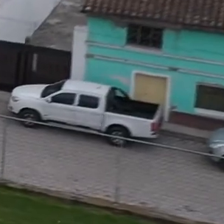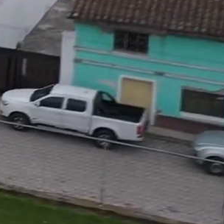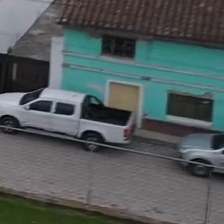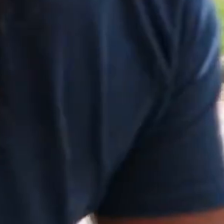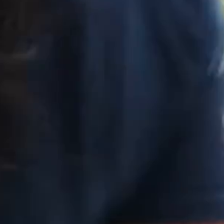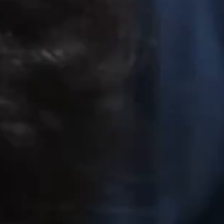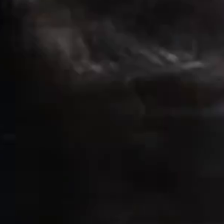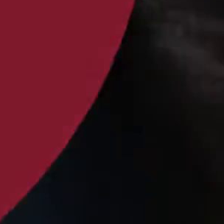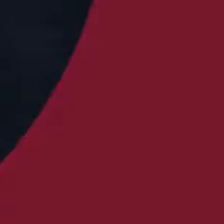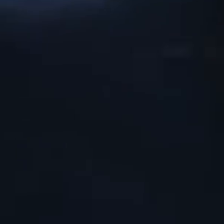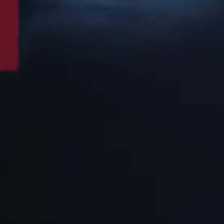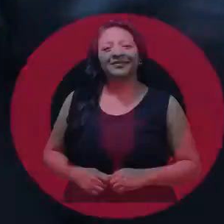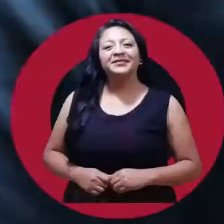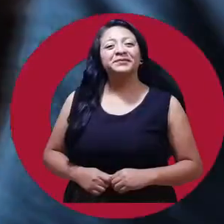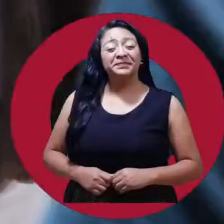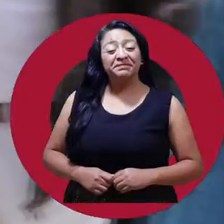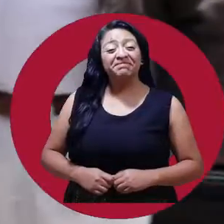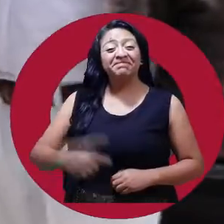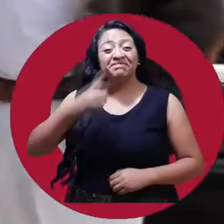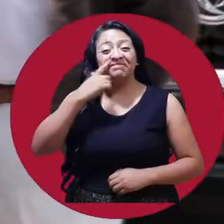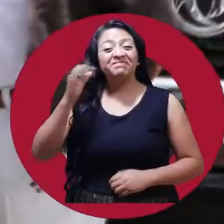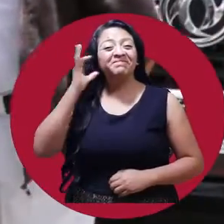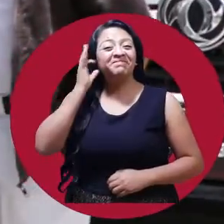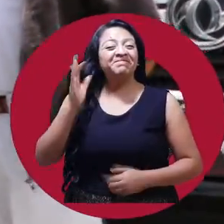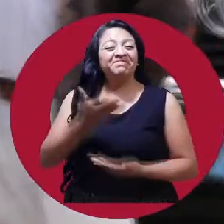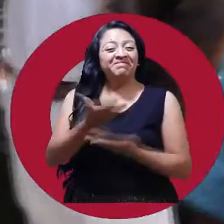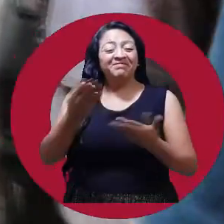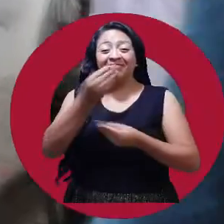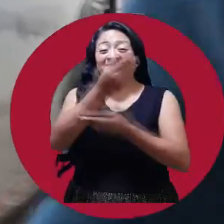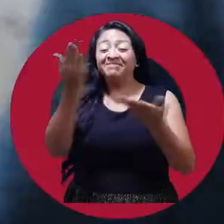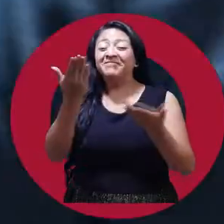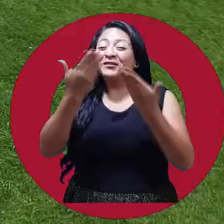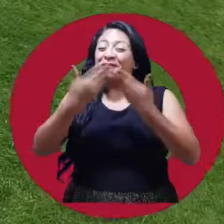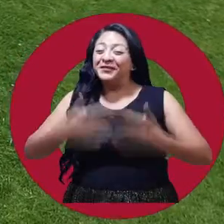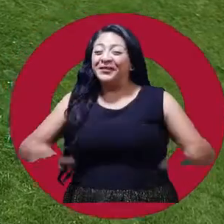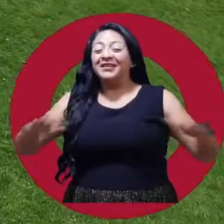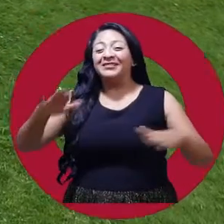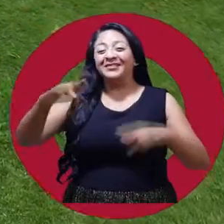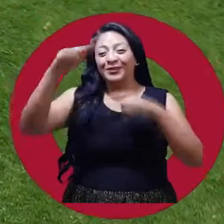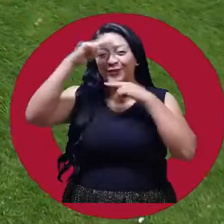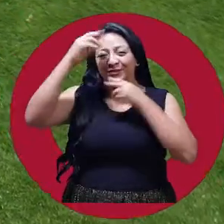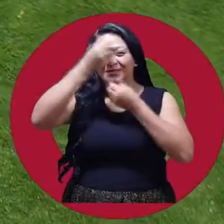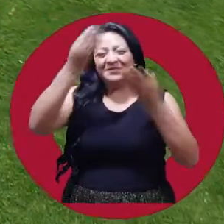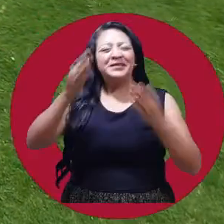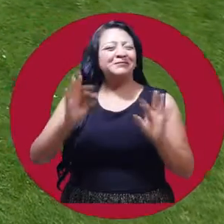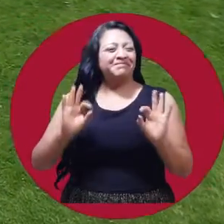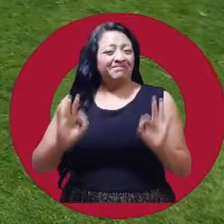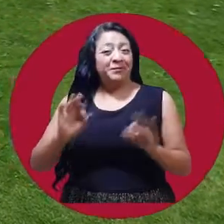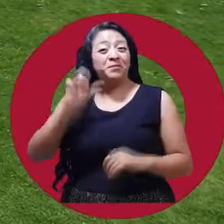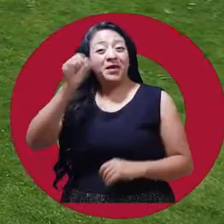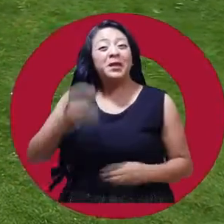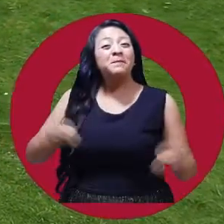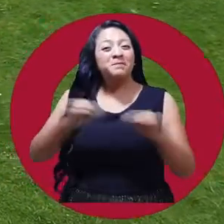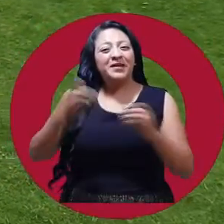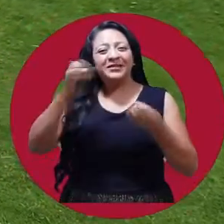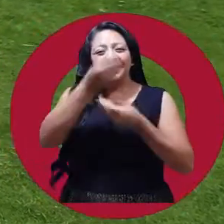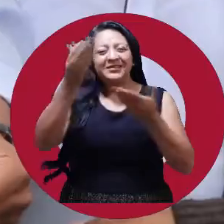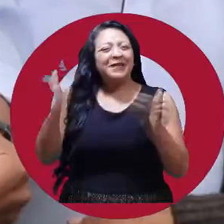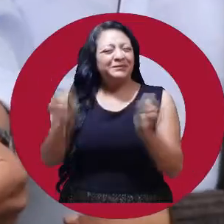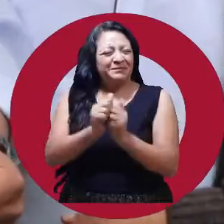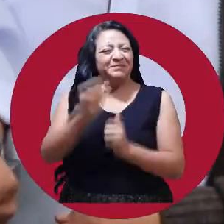Otavalopa, Alcalde. Señoras y señores, llegamos al final de Otavalo Informa de este día. Mañana estaremos con más